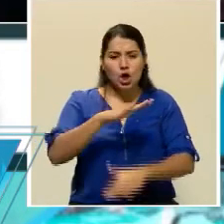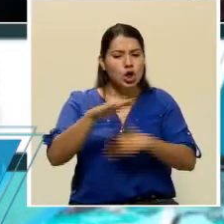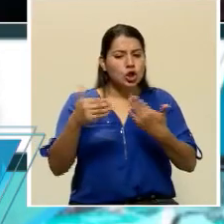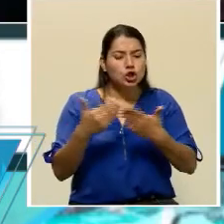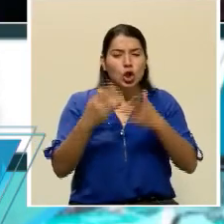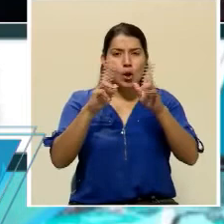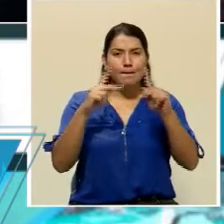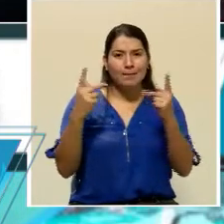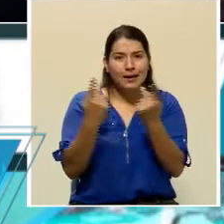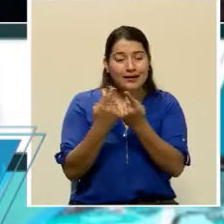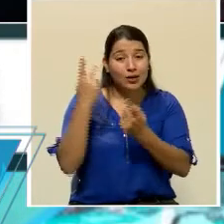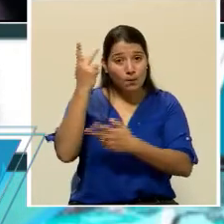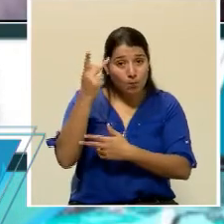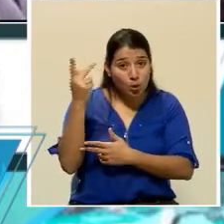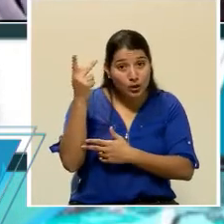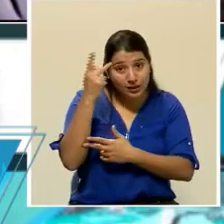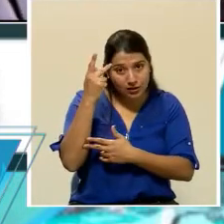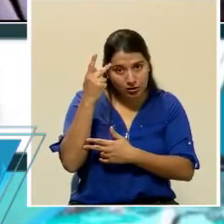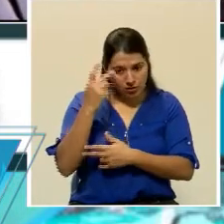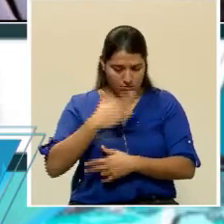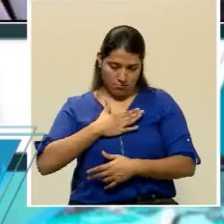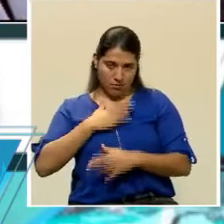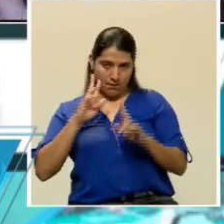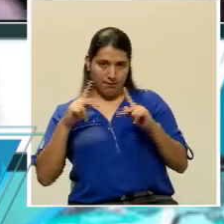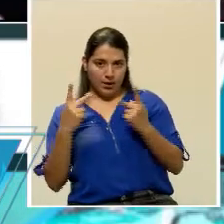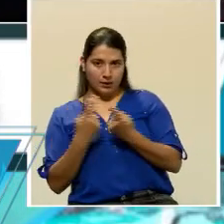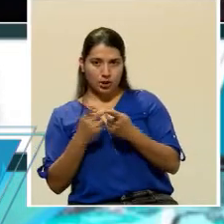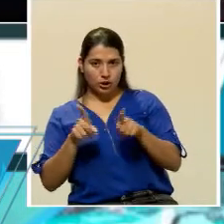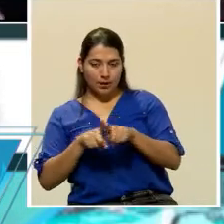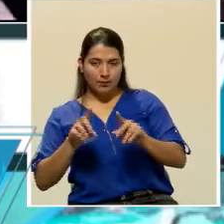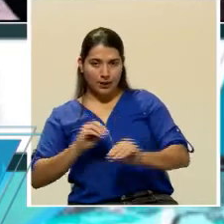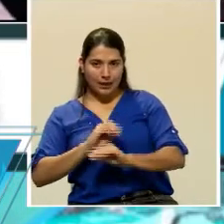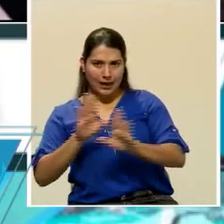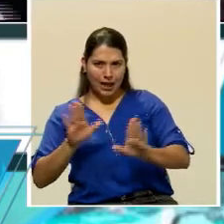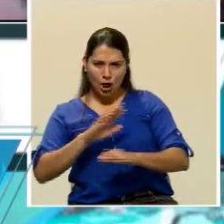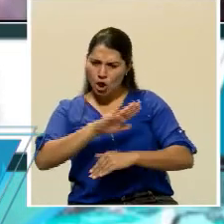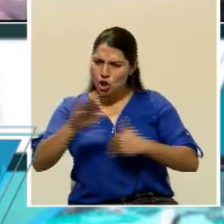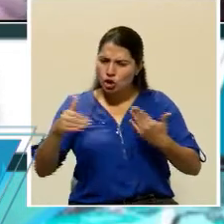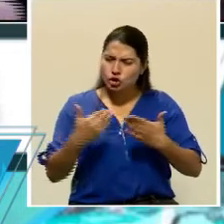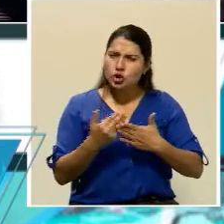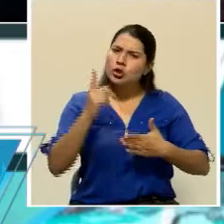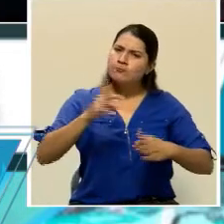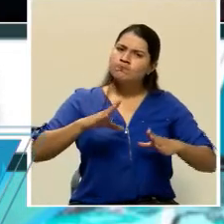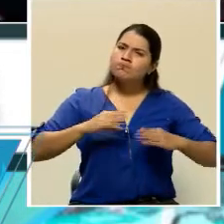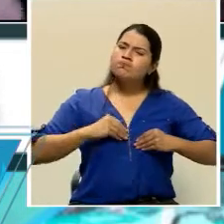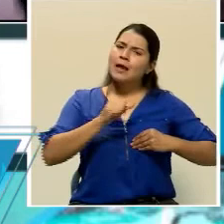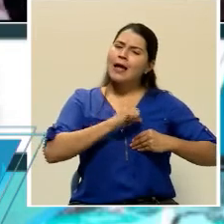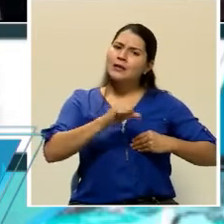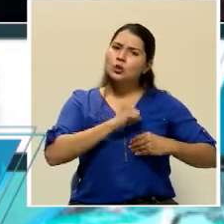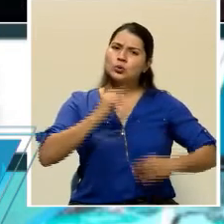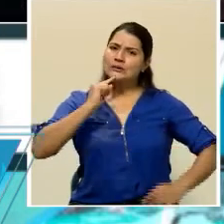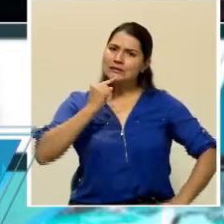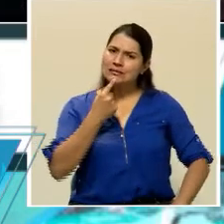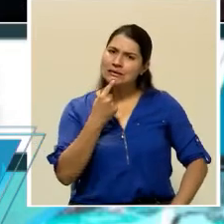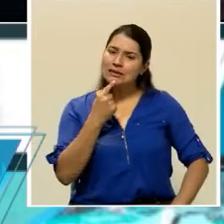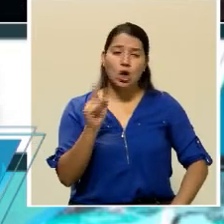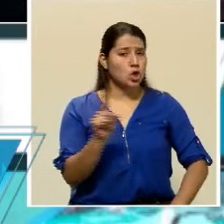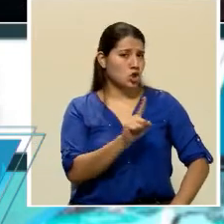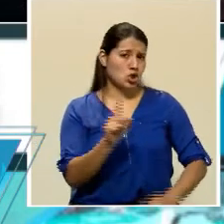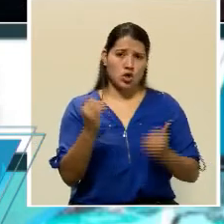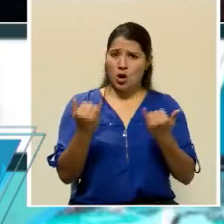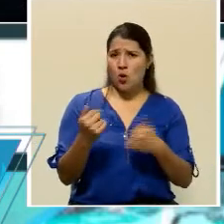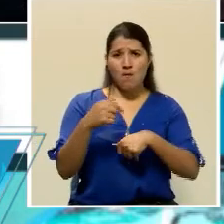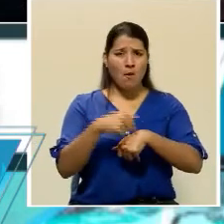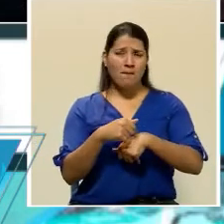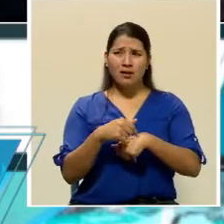partidos políticos, incluyendo el mío, por supuesto, tenemos que ponernos serios. Este no es el momento de